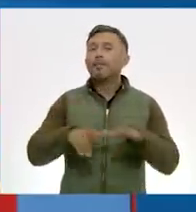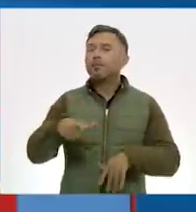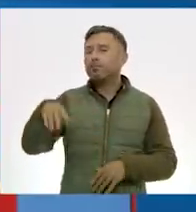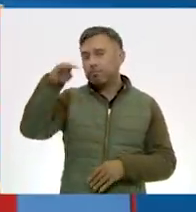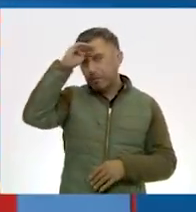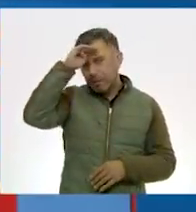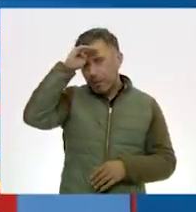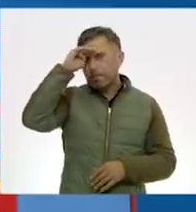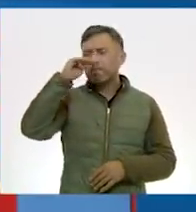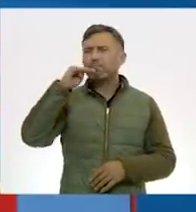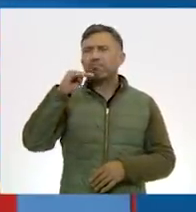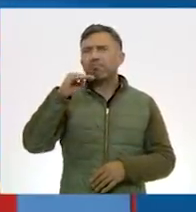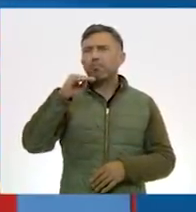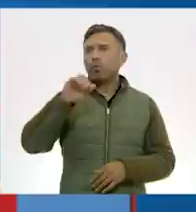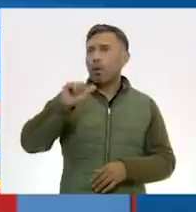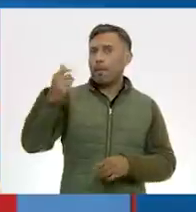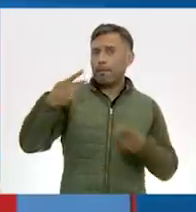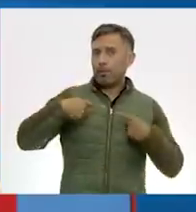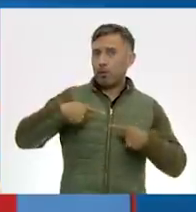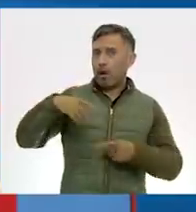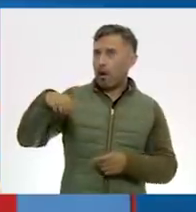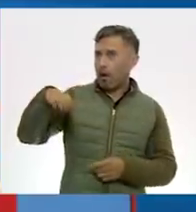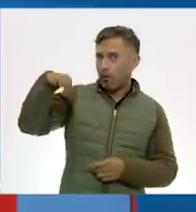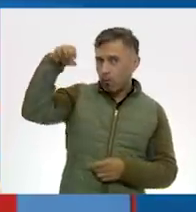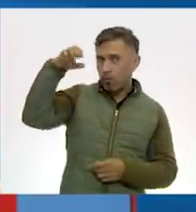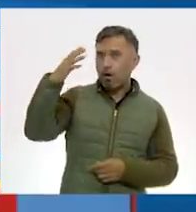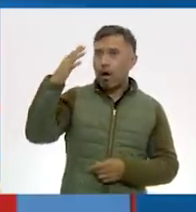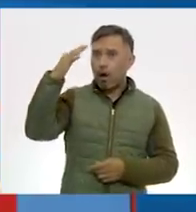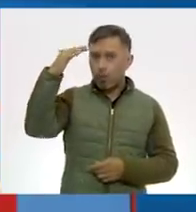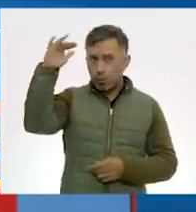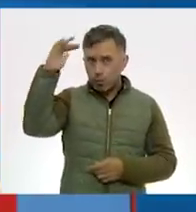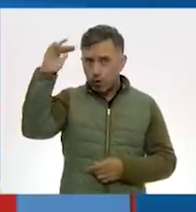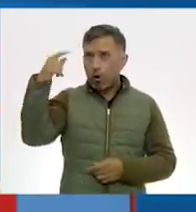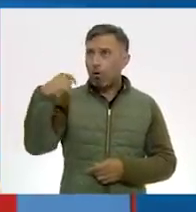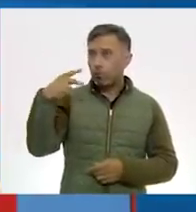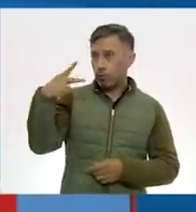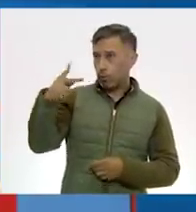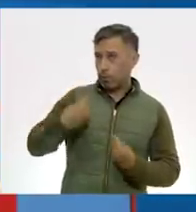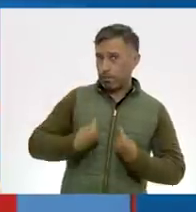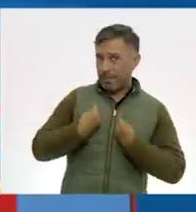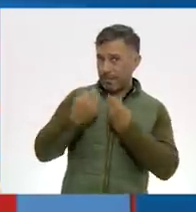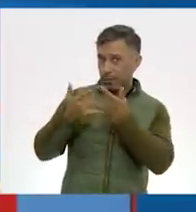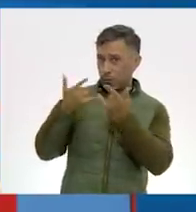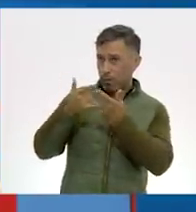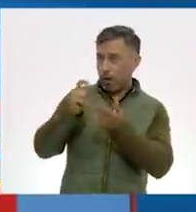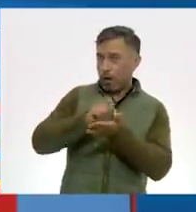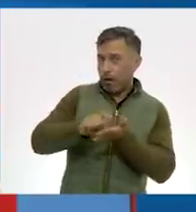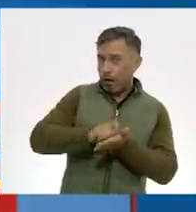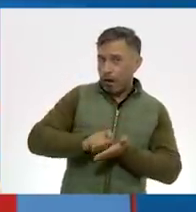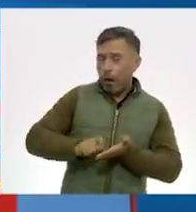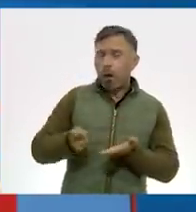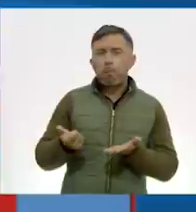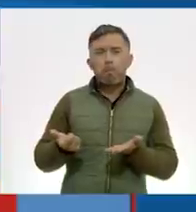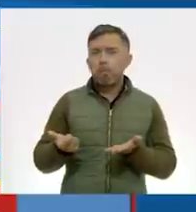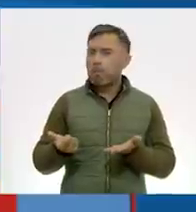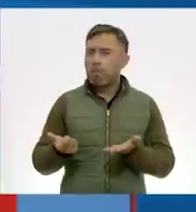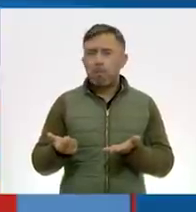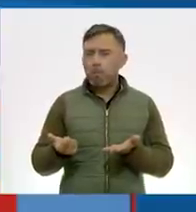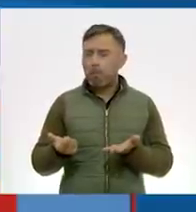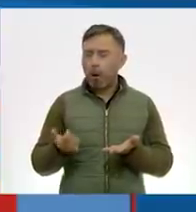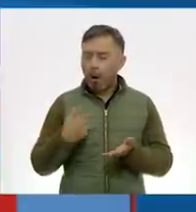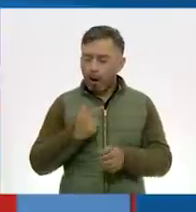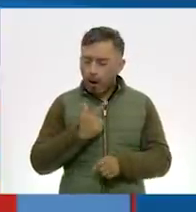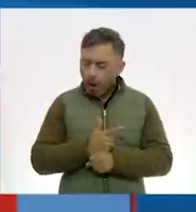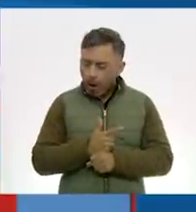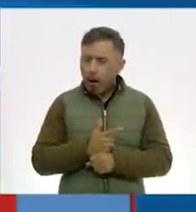necesita ser de una persona adulta, la biografía que vayamos a elaborar, pero pues nos damos cuenta aquí que